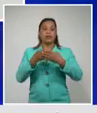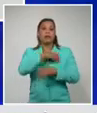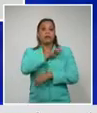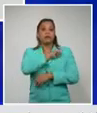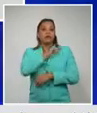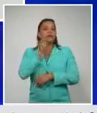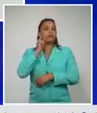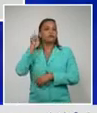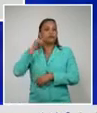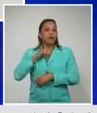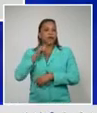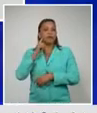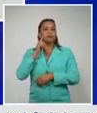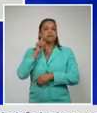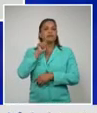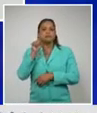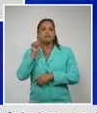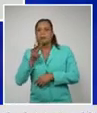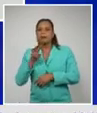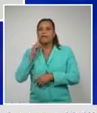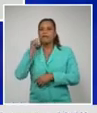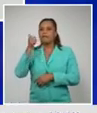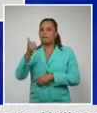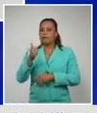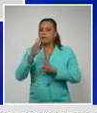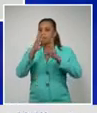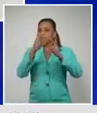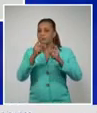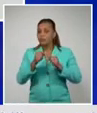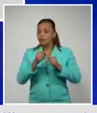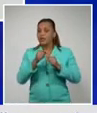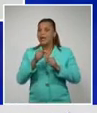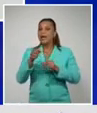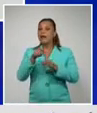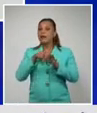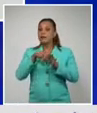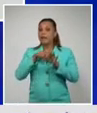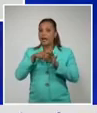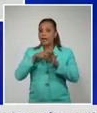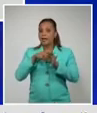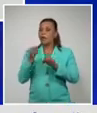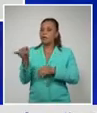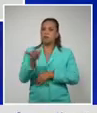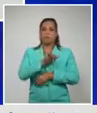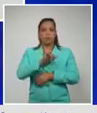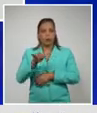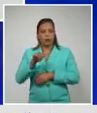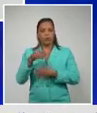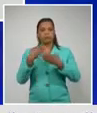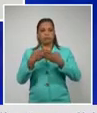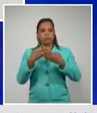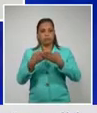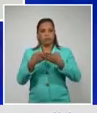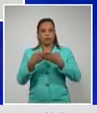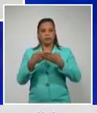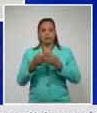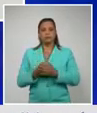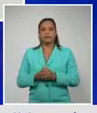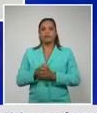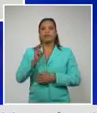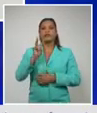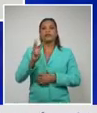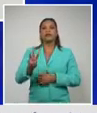cerca esta información, que el municipio especial Isla de la Juventud procesaron 3